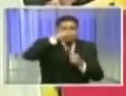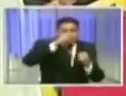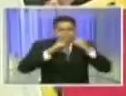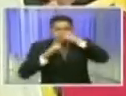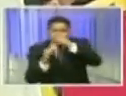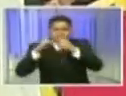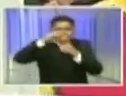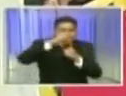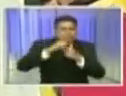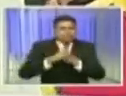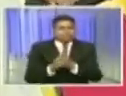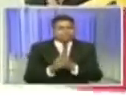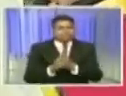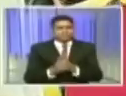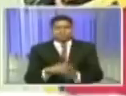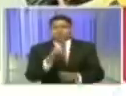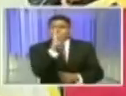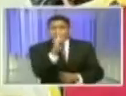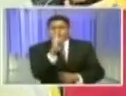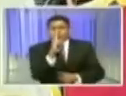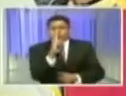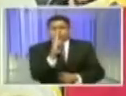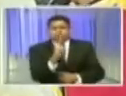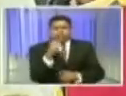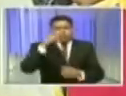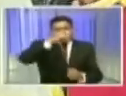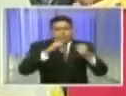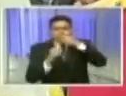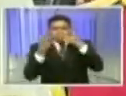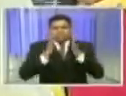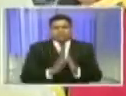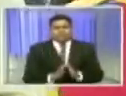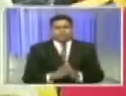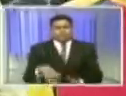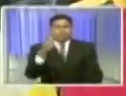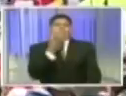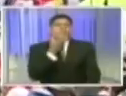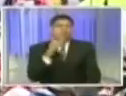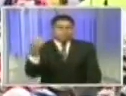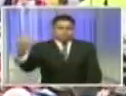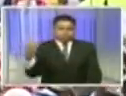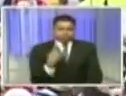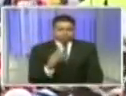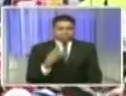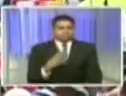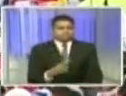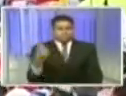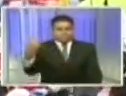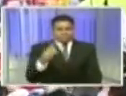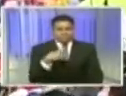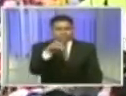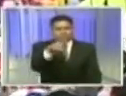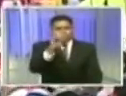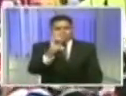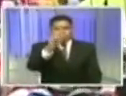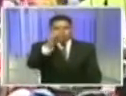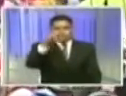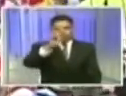Aquí el único boxeador es el Potro Álvarez. Potro, ponte aquí al lado, vamos a boxear, ven acá, Potro.